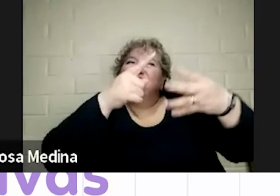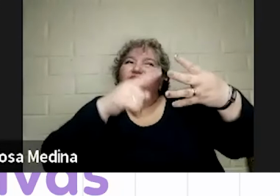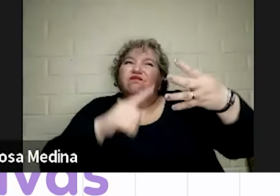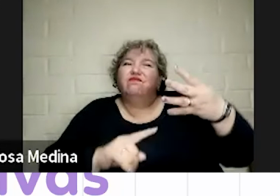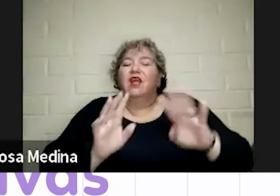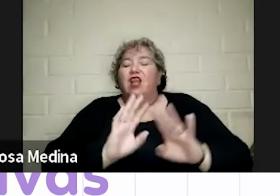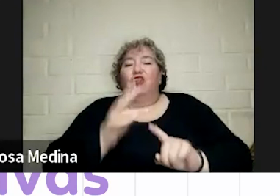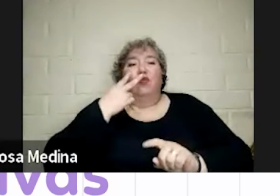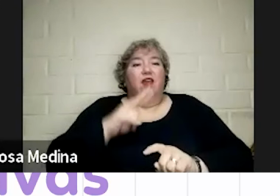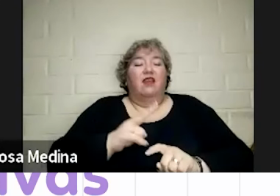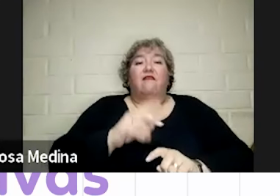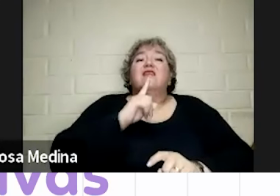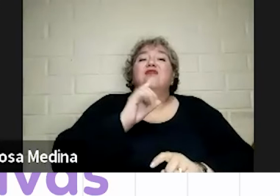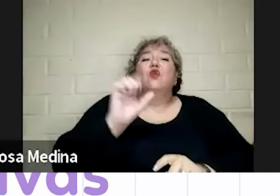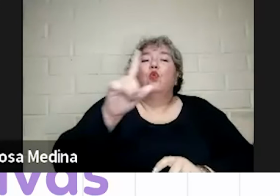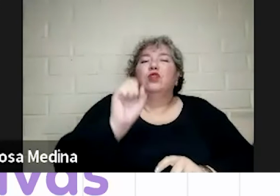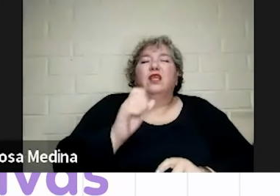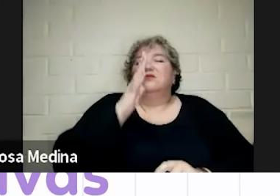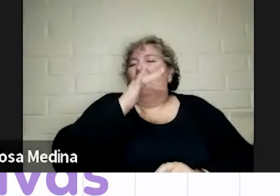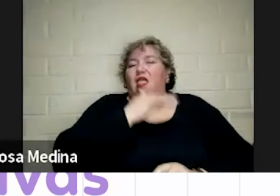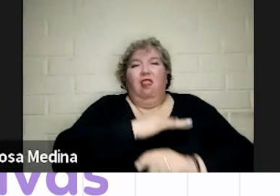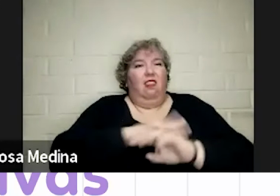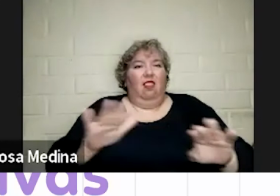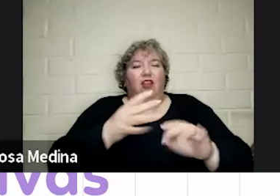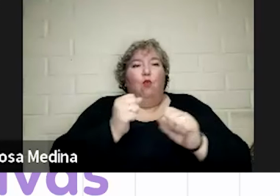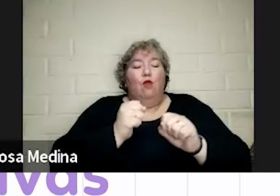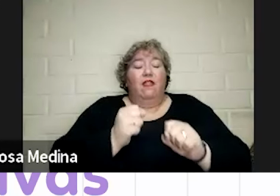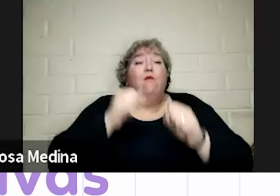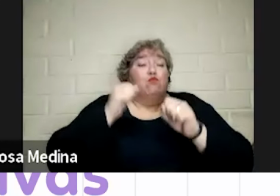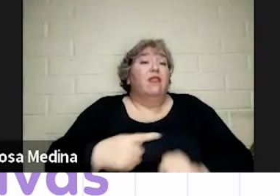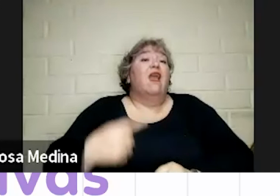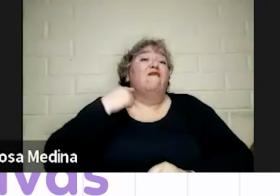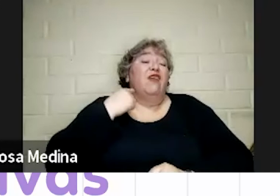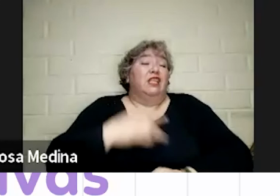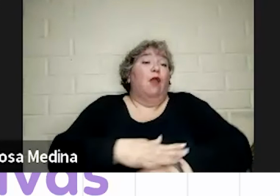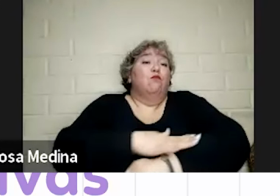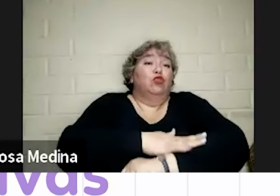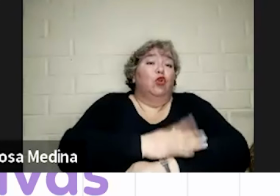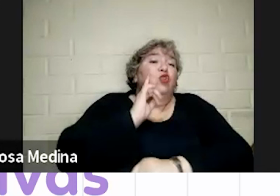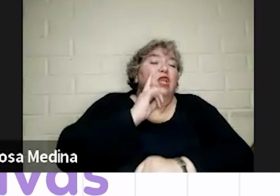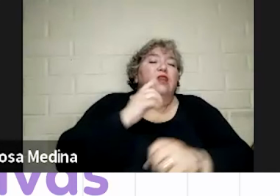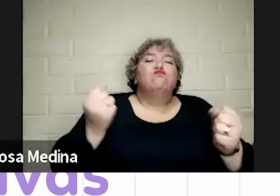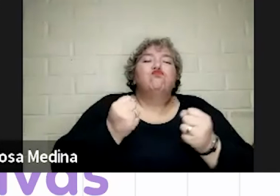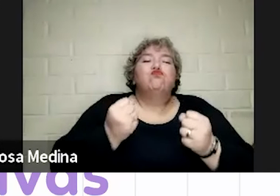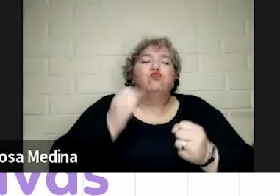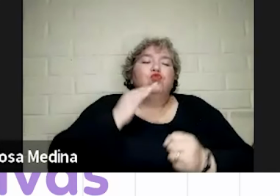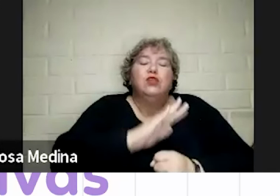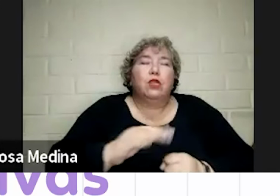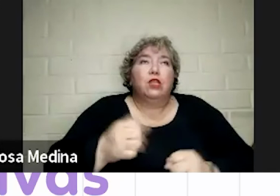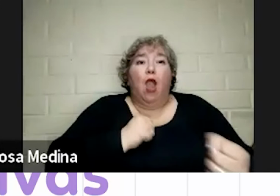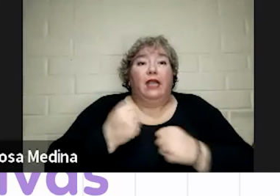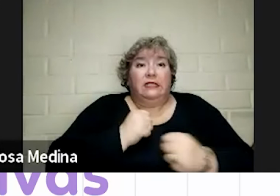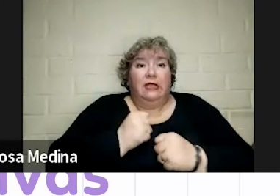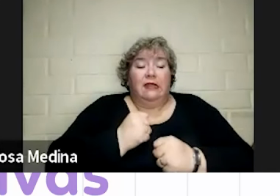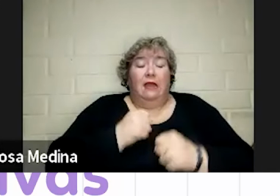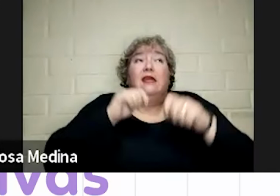test en general está descontextualizado. ¿Puede que afecten las emociones? Sí. Si un niño tiene demasiada ansiedad, frente a la evaluación van a